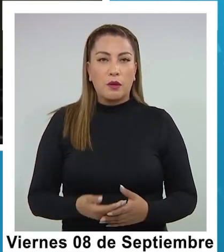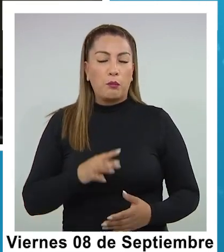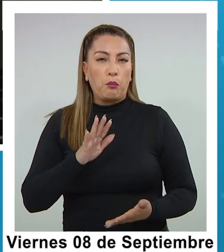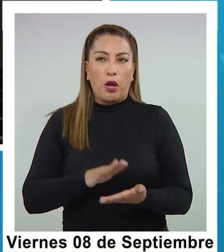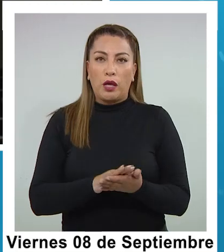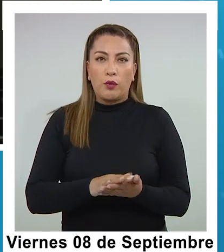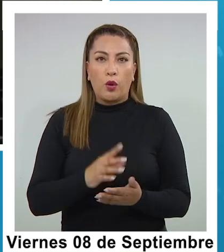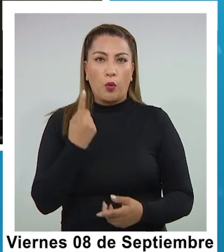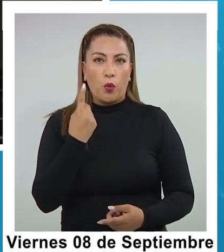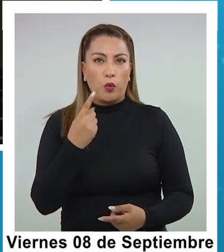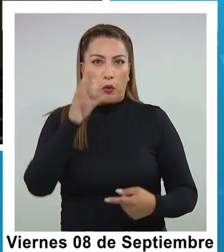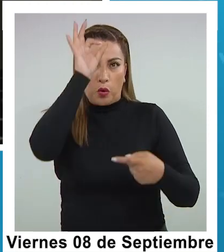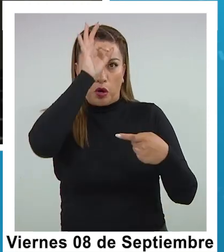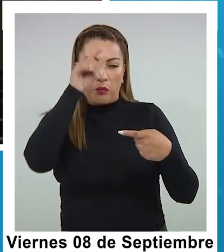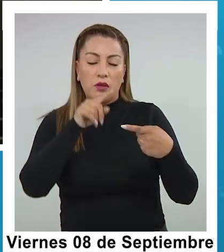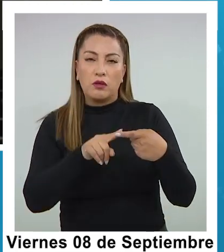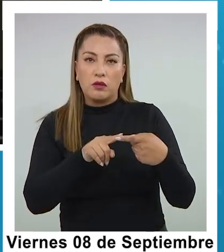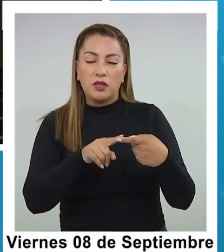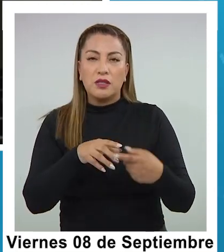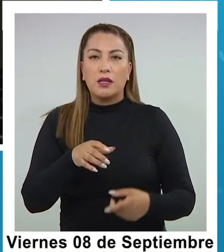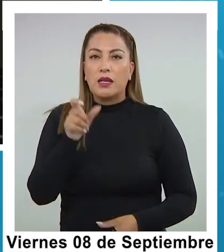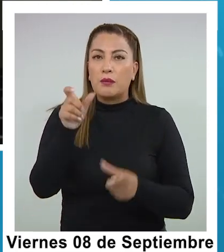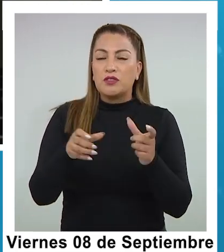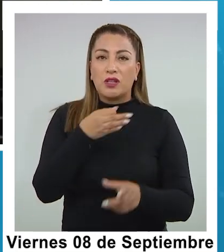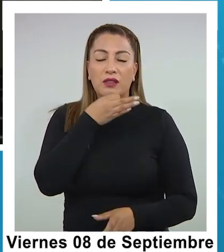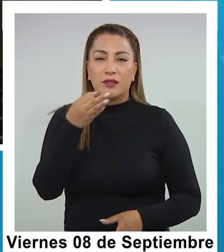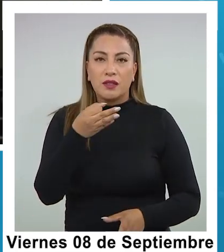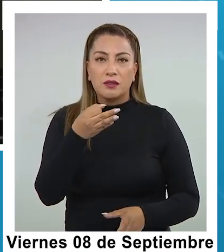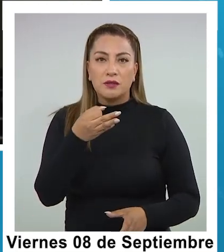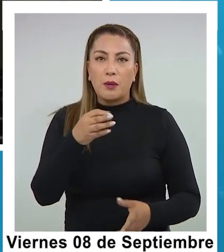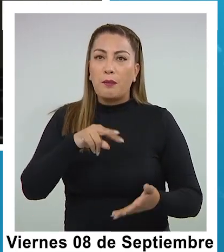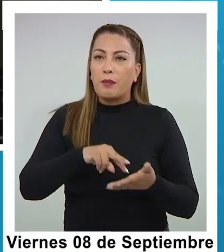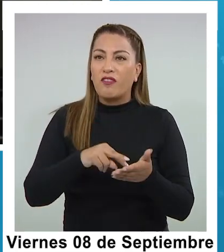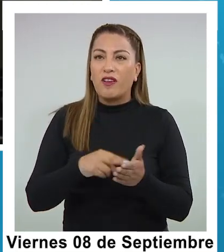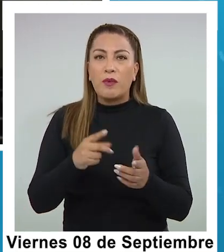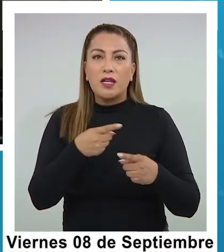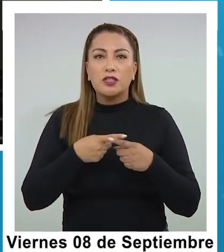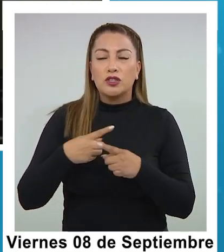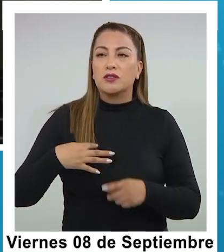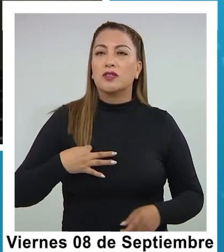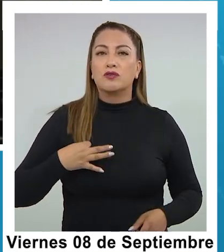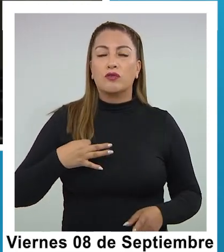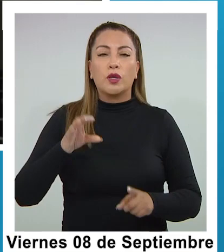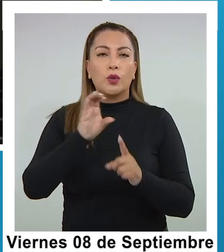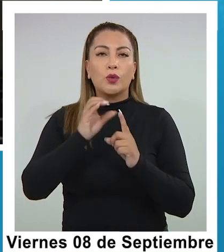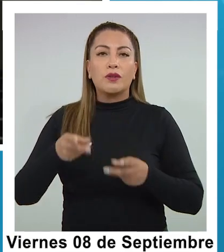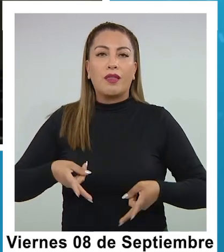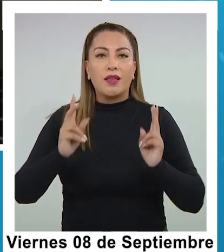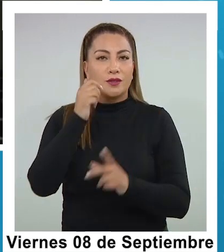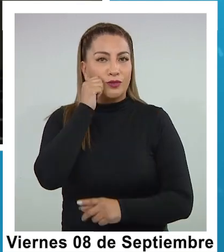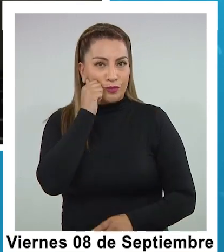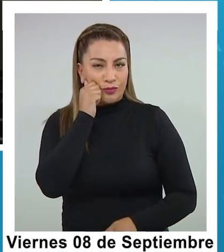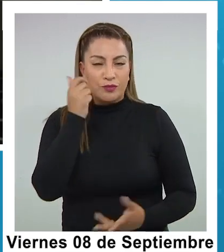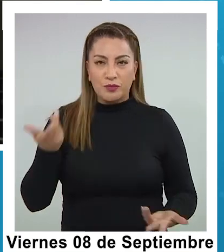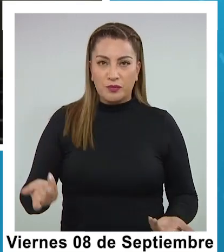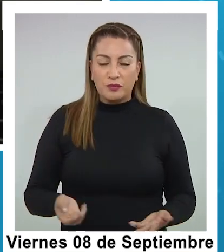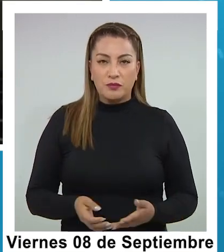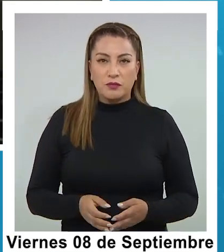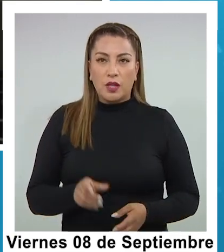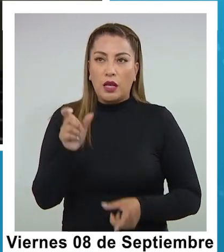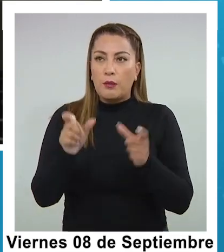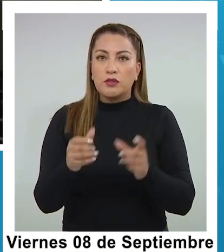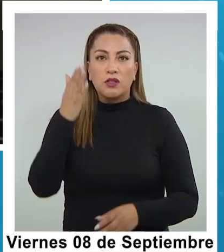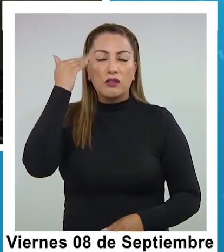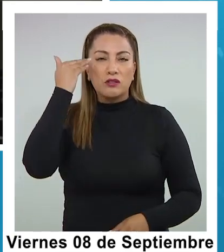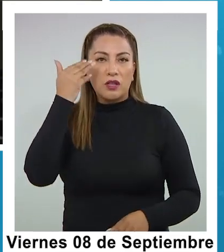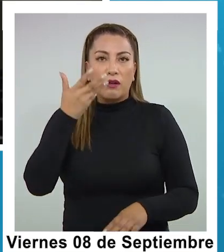primera lectura es un negacionismo que afecta a la sociedad civil y a la cultura de los derechos humanos en la medida de que la gente no